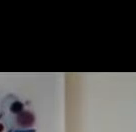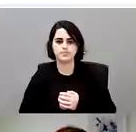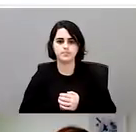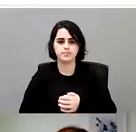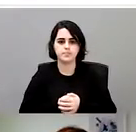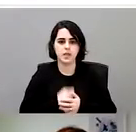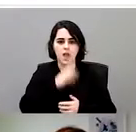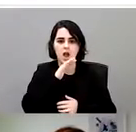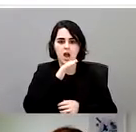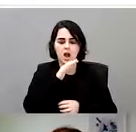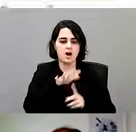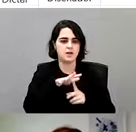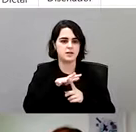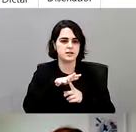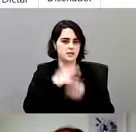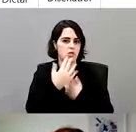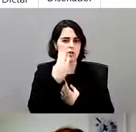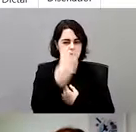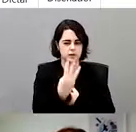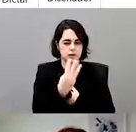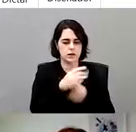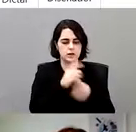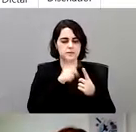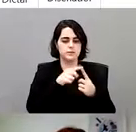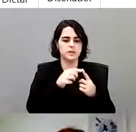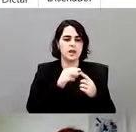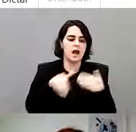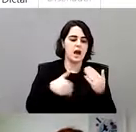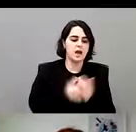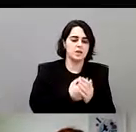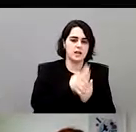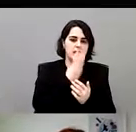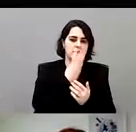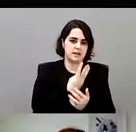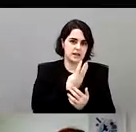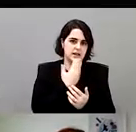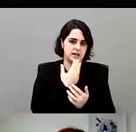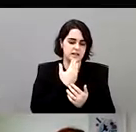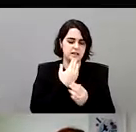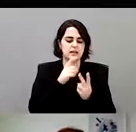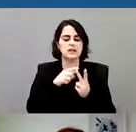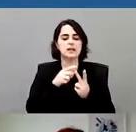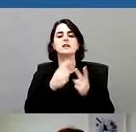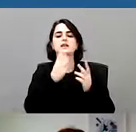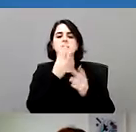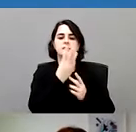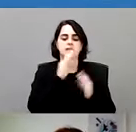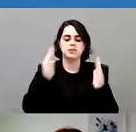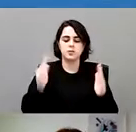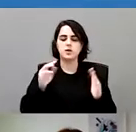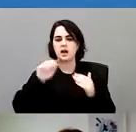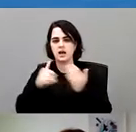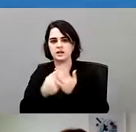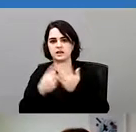a contextualizarlo en tres etapas, la etapa hasta los 3 años, la etapa de 3 a 6 años y de 6 años